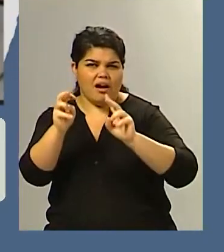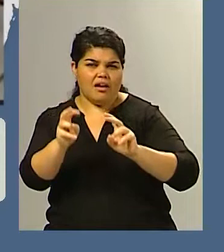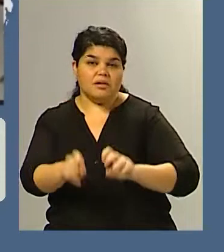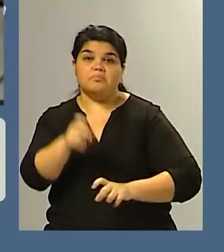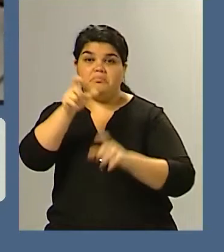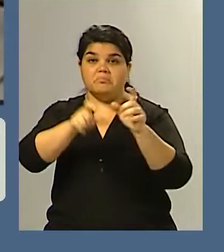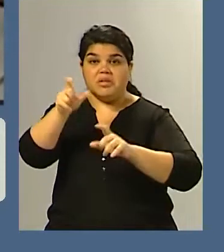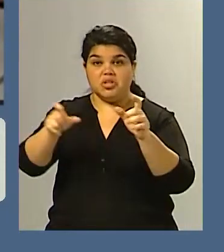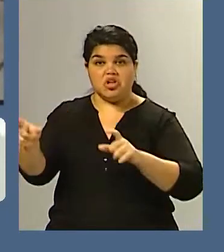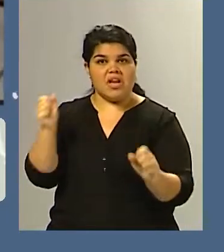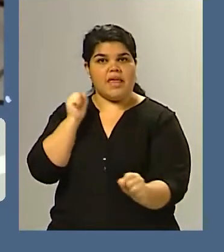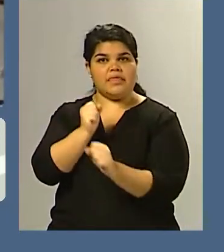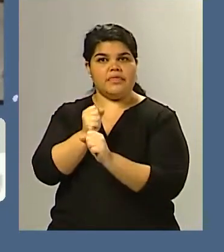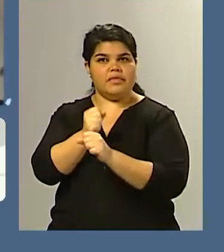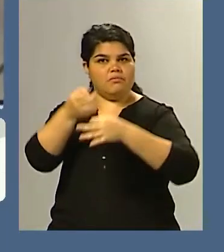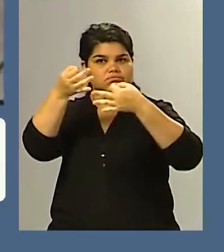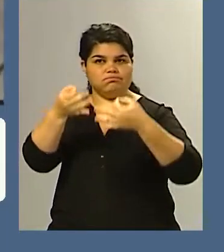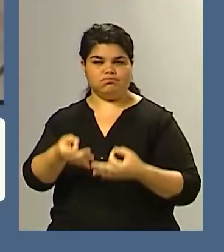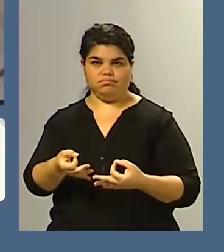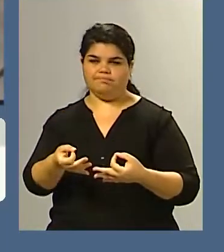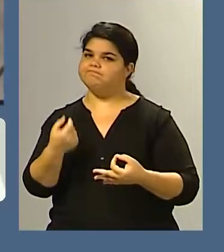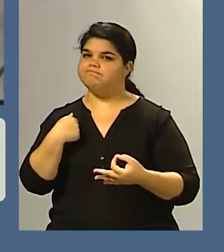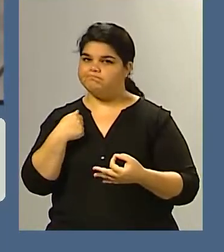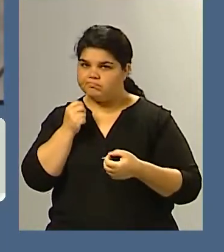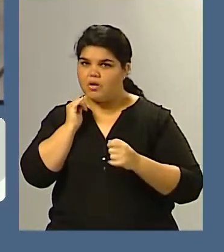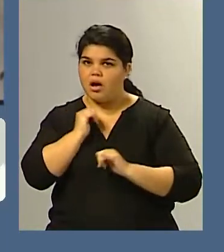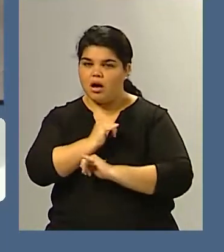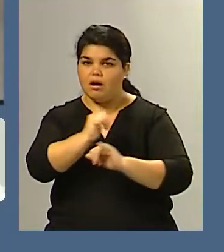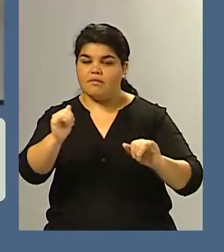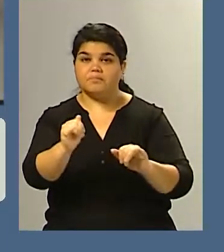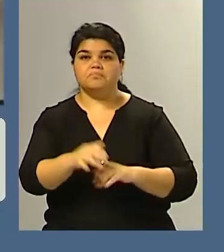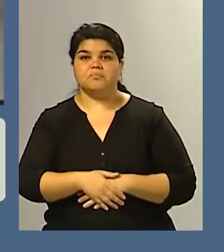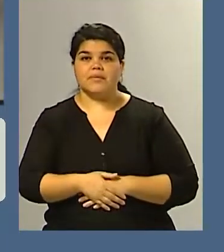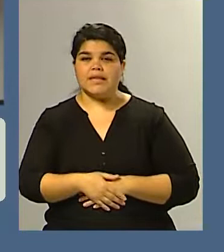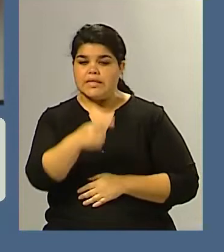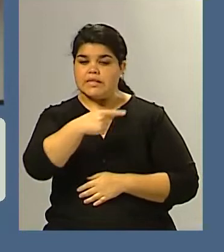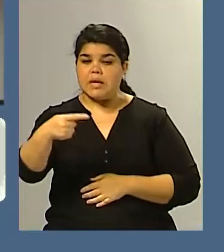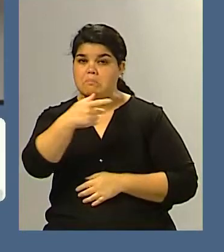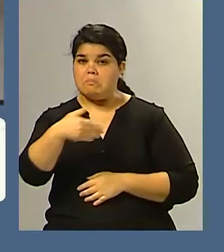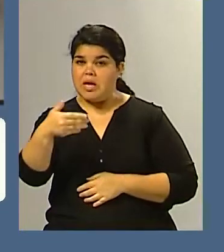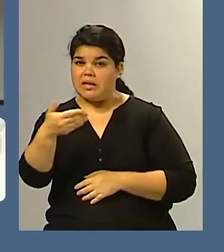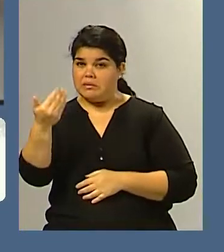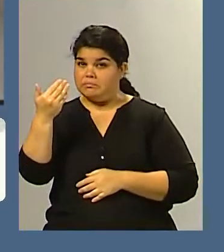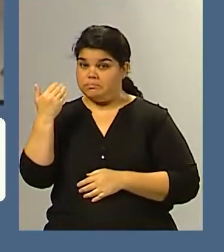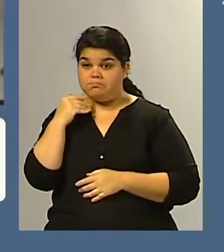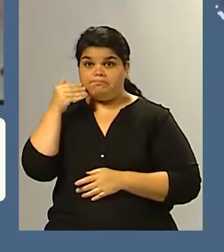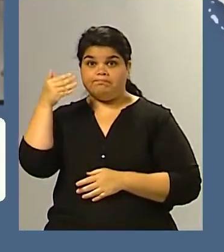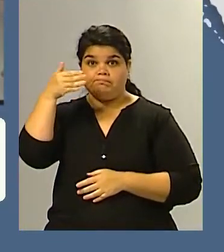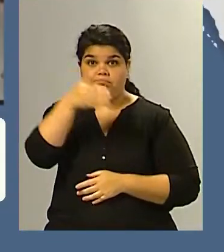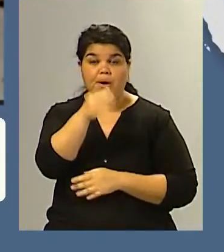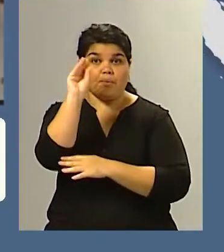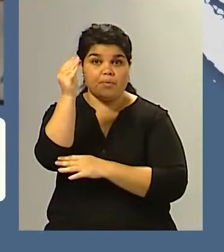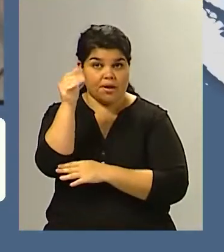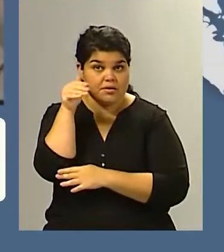que ha trabajado correctamente. Yo tengo una condición, estuve hace pocas semanas allí y estuve con gente que más